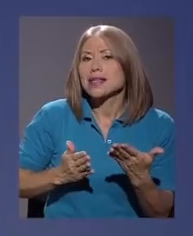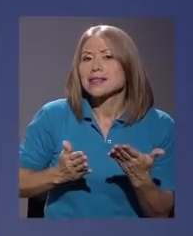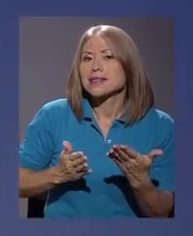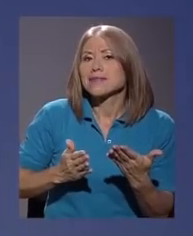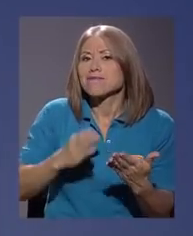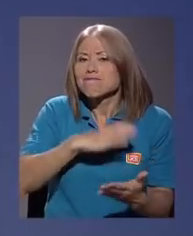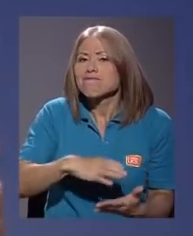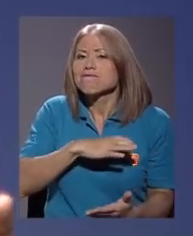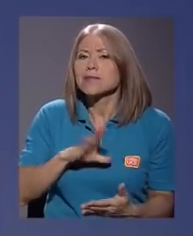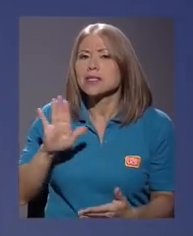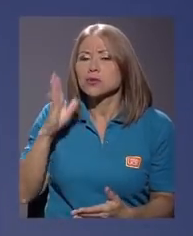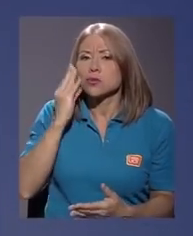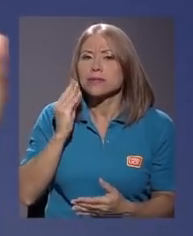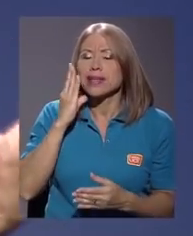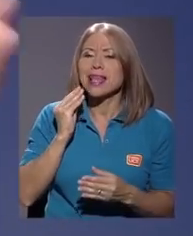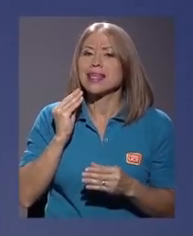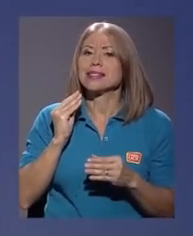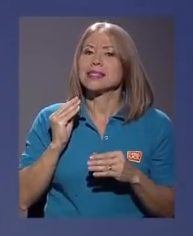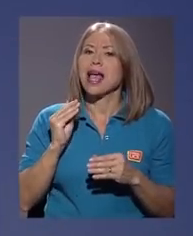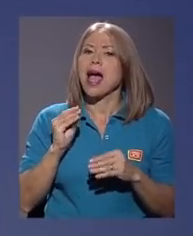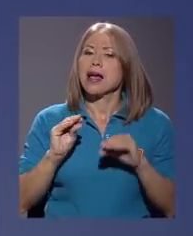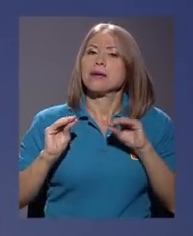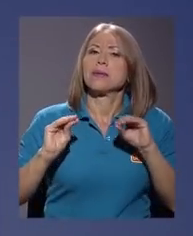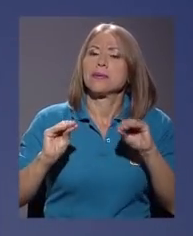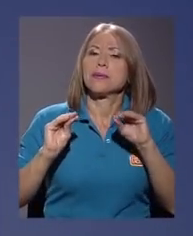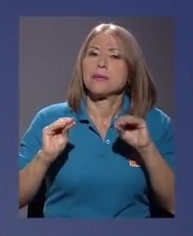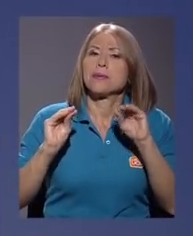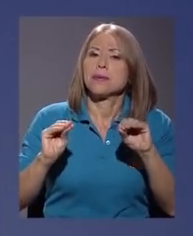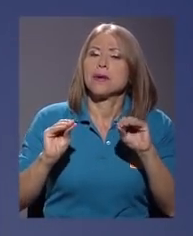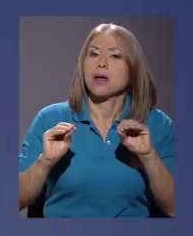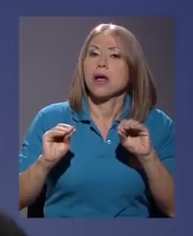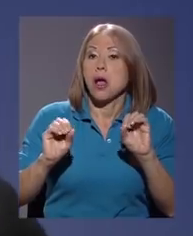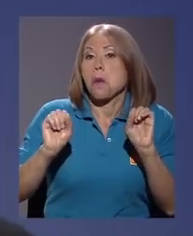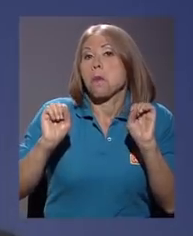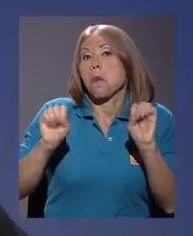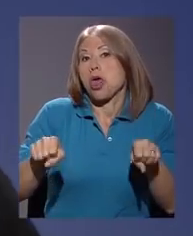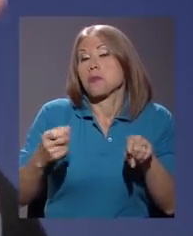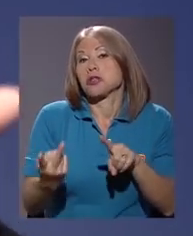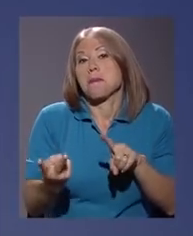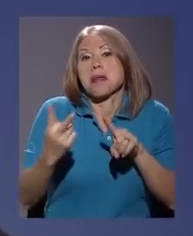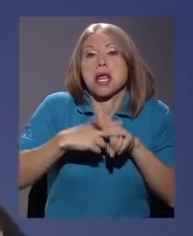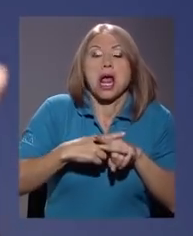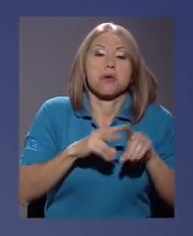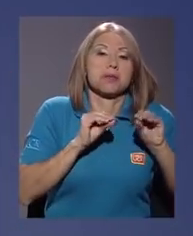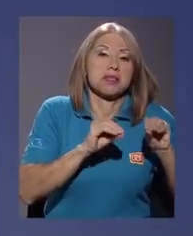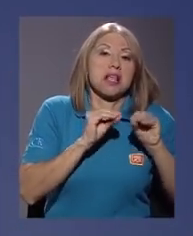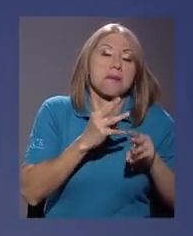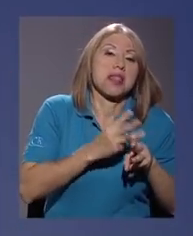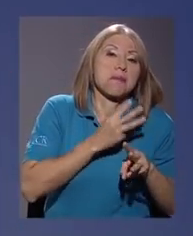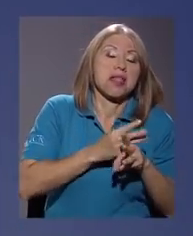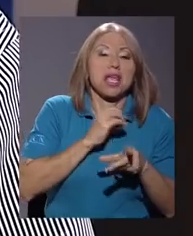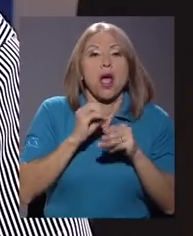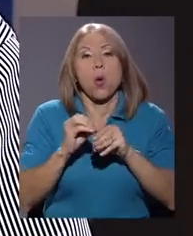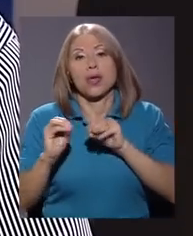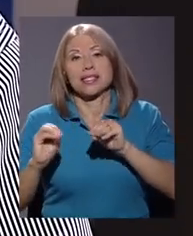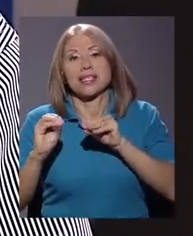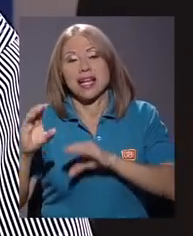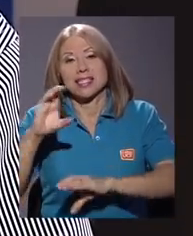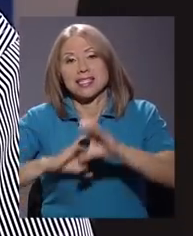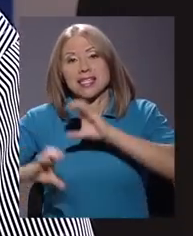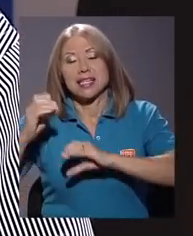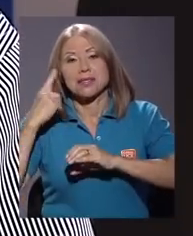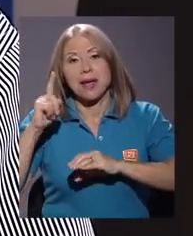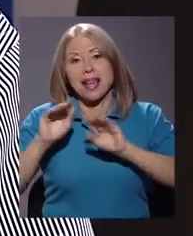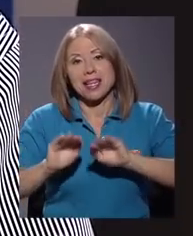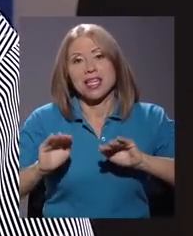en tu experiencia pedagógica que podríamos traer a la enseñanza de la matemática de las ciencias para niños sí Bueno yo creo que